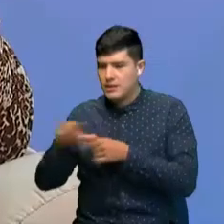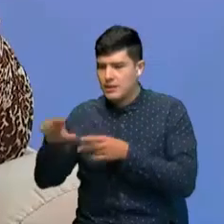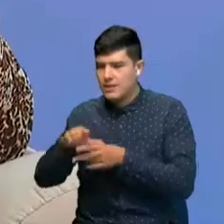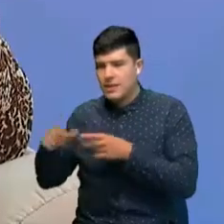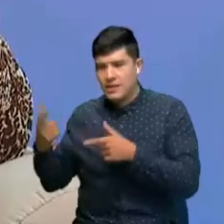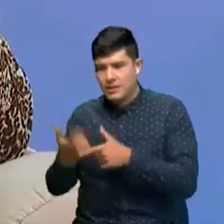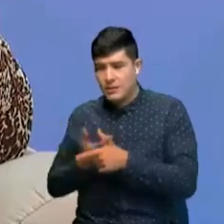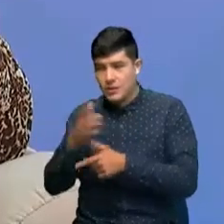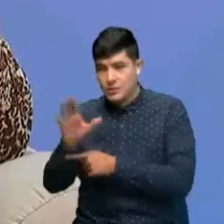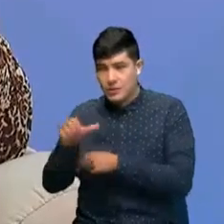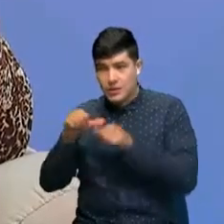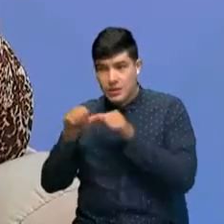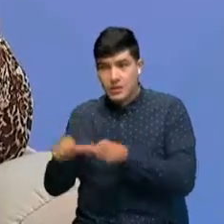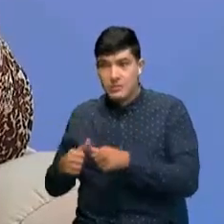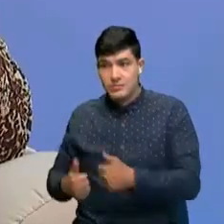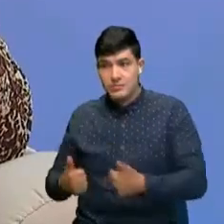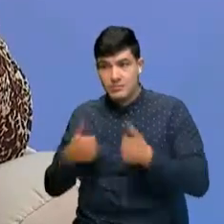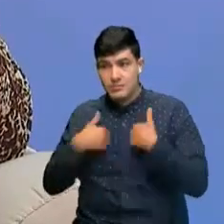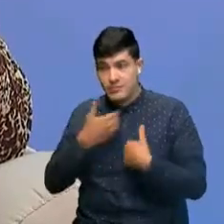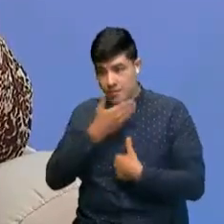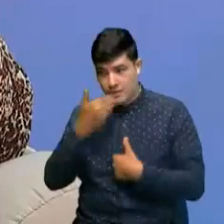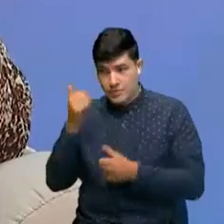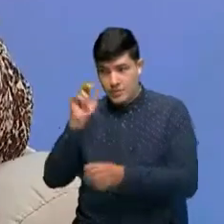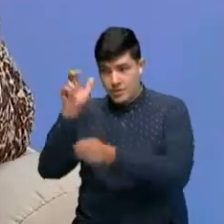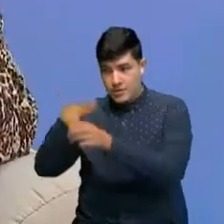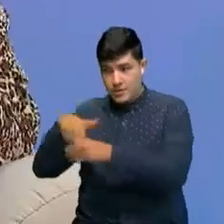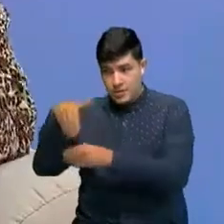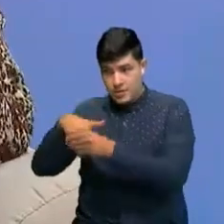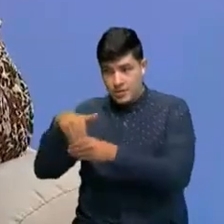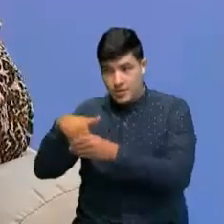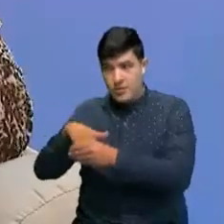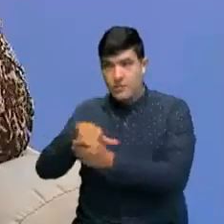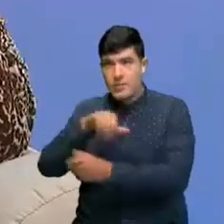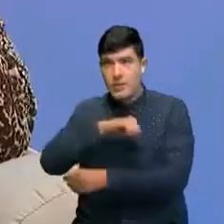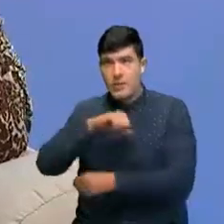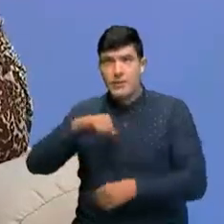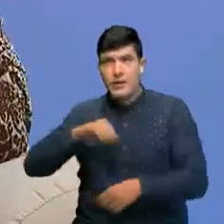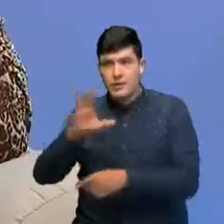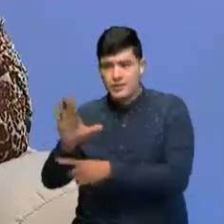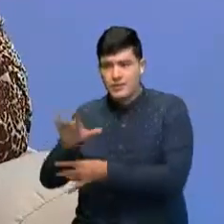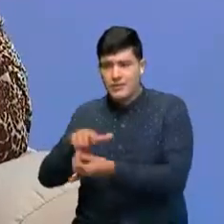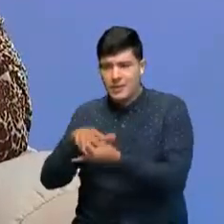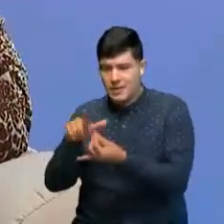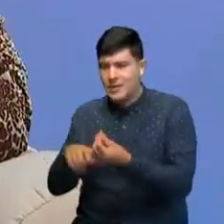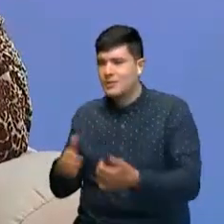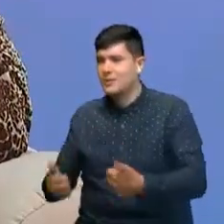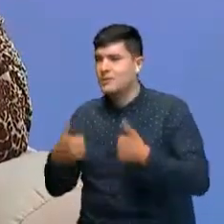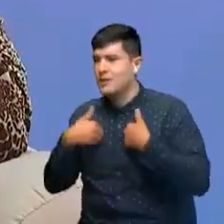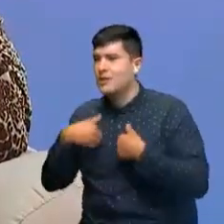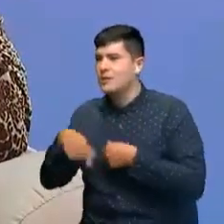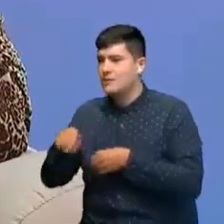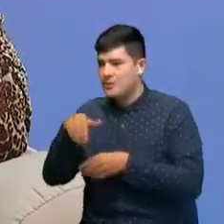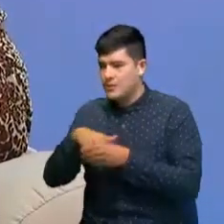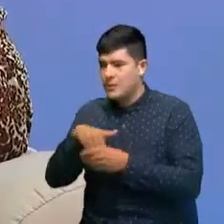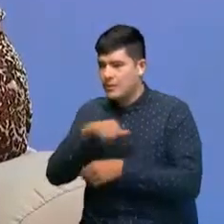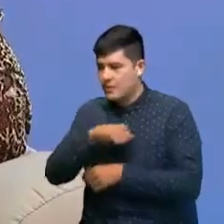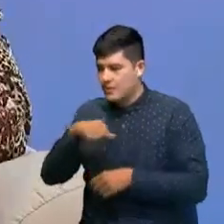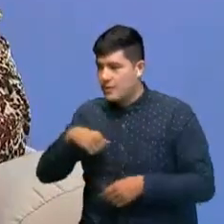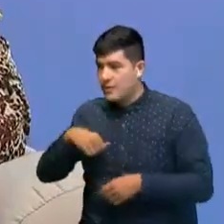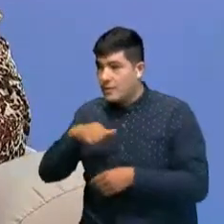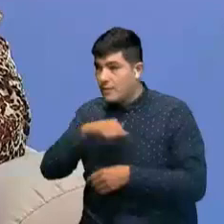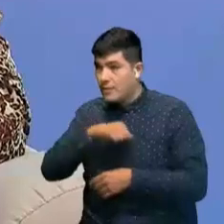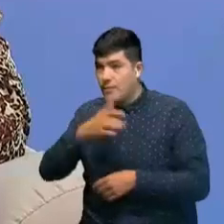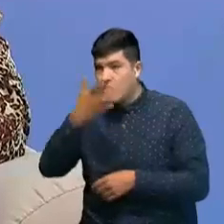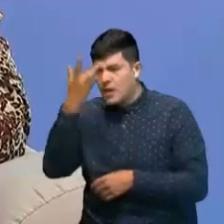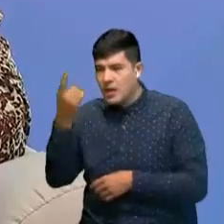Entonces, en este caso, a él le convendría pasarse para el fondo. Mira, aquí es uno de los casos en particular que le conviene pasarse para el fondo privado. ¿Por qué?